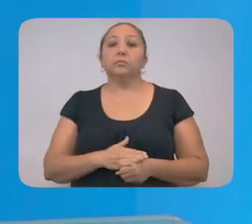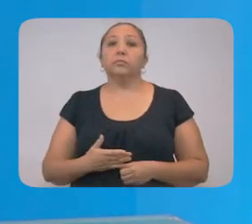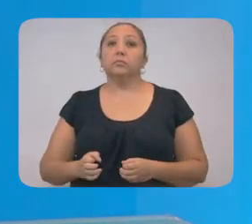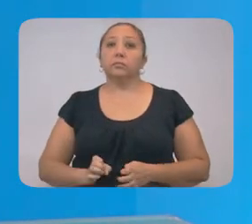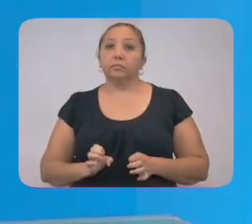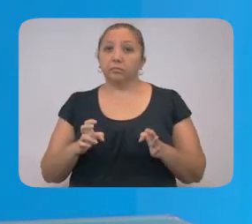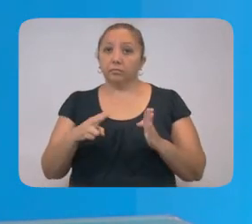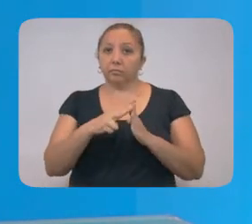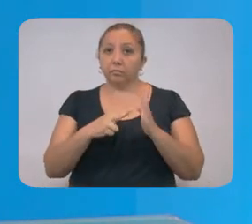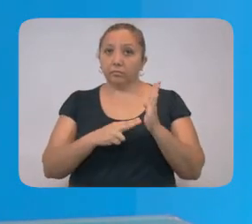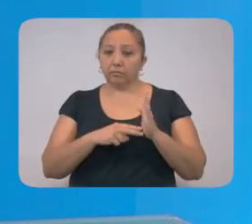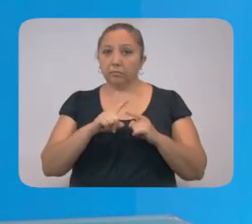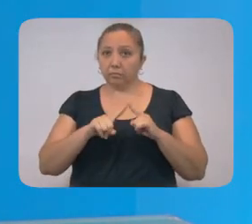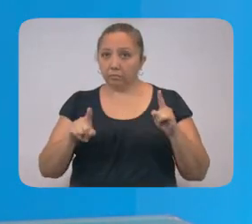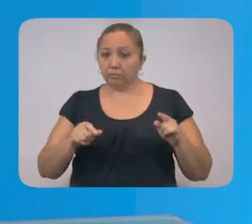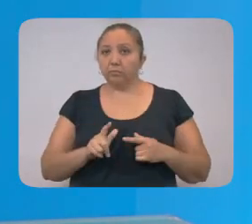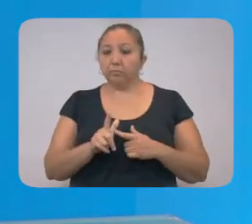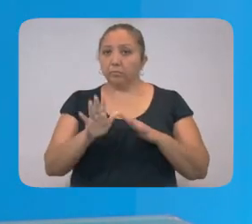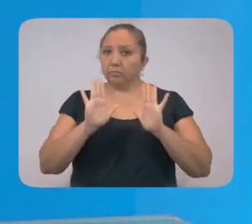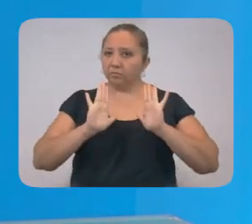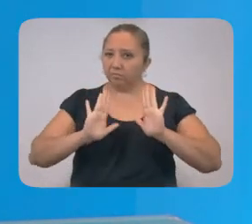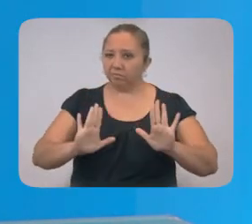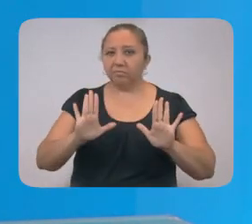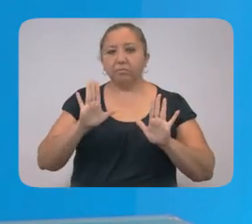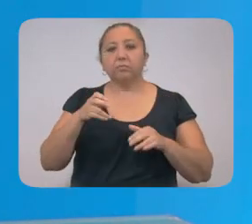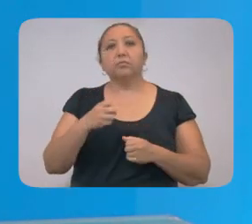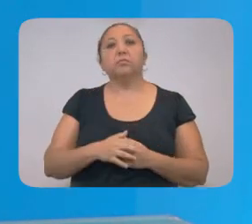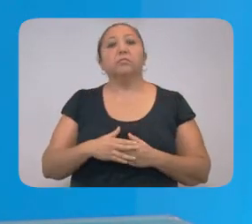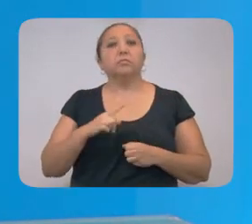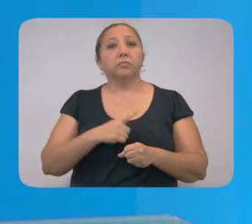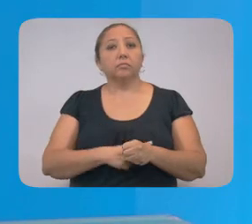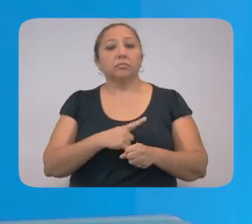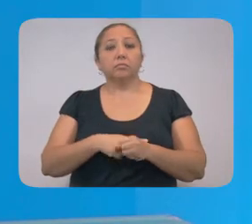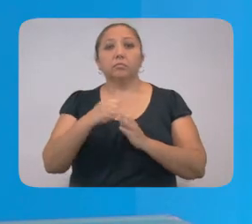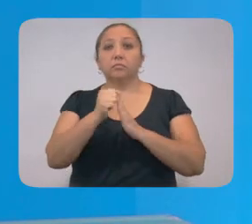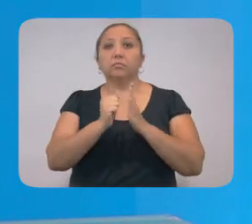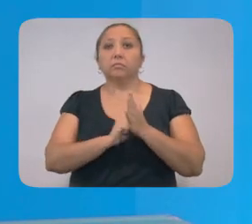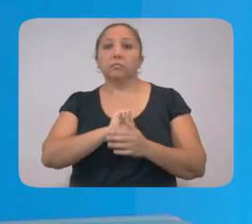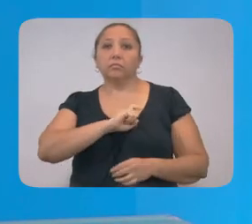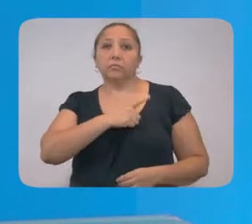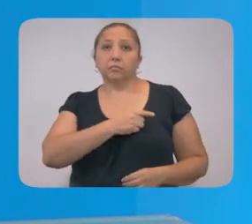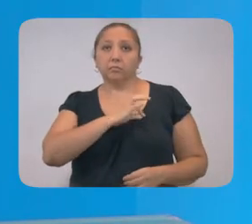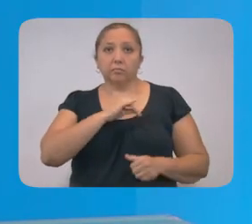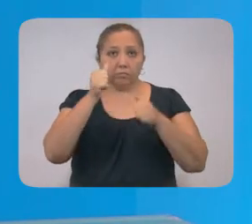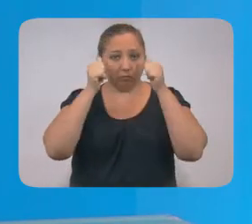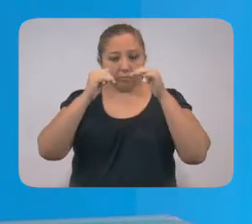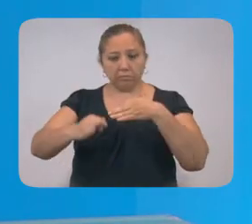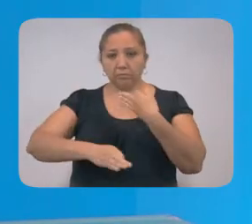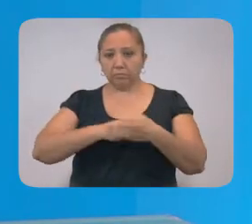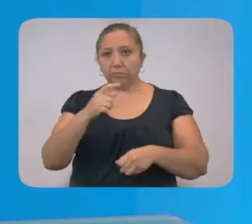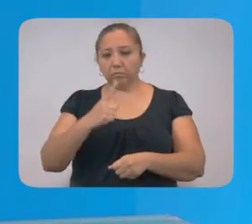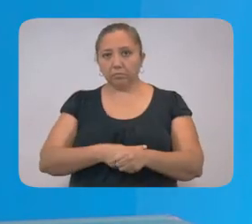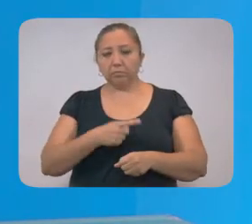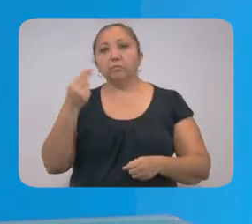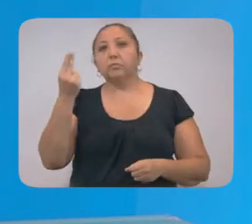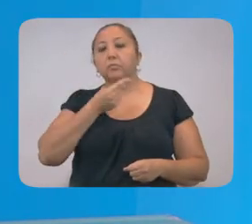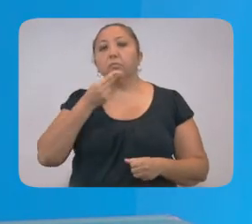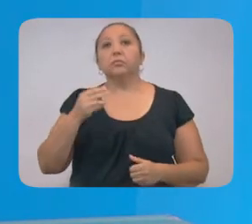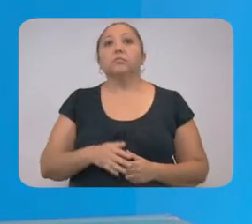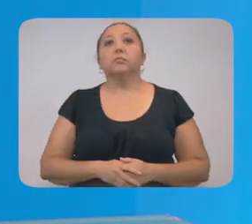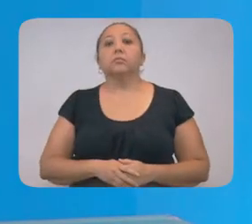han establecido diversas medidas para frenar el avance de esta enfermedad y el sistema de salud pueda atender a todos los contagiados que lo